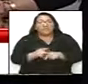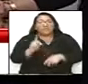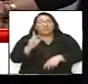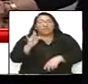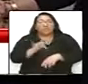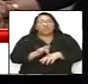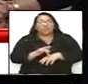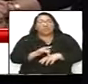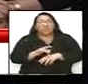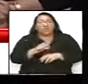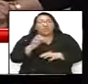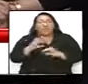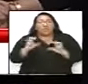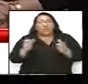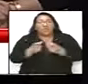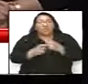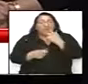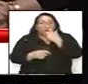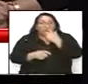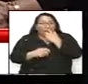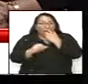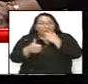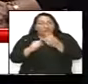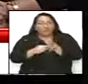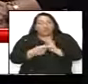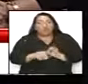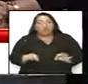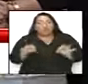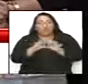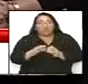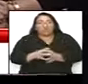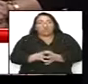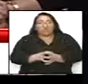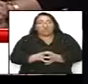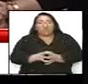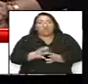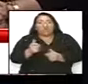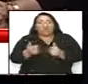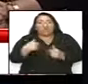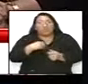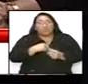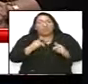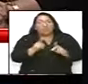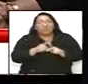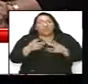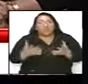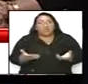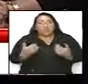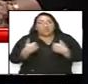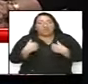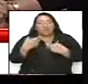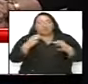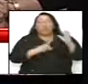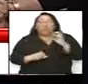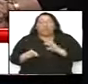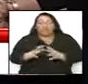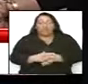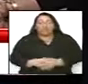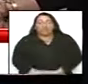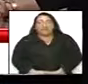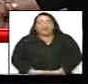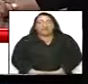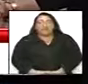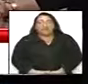parlamentaria, que es otro punto importante del cual nosotros también tenemos inquietudes